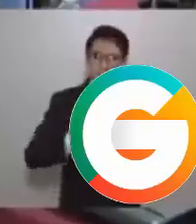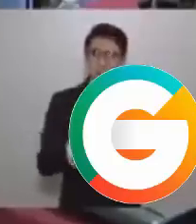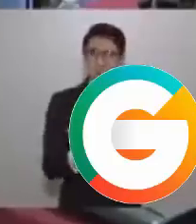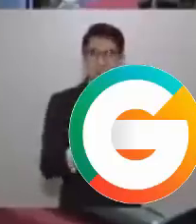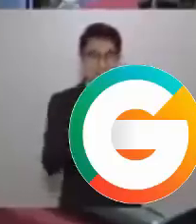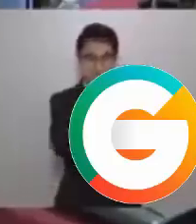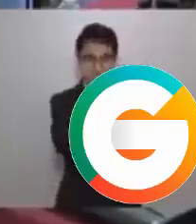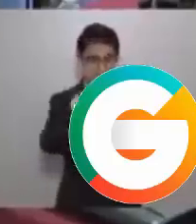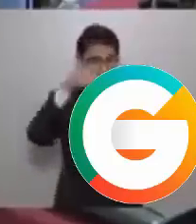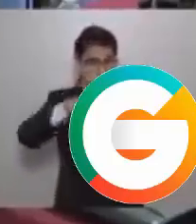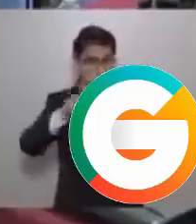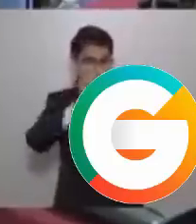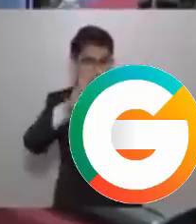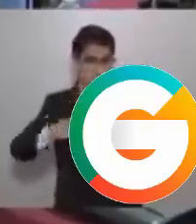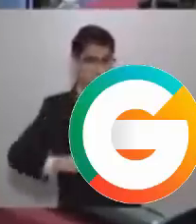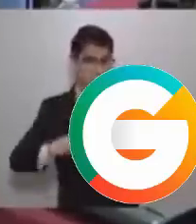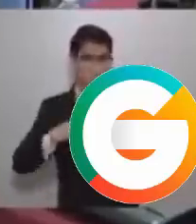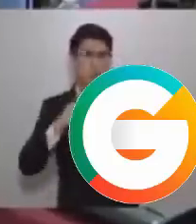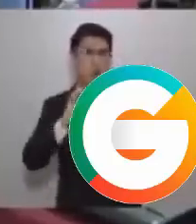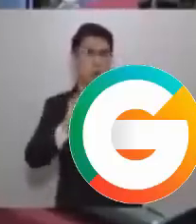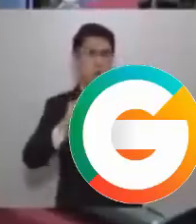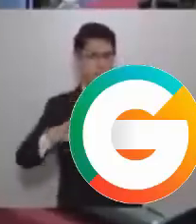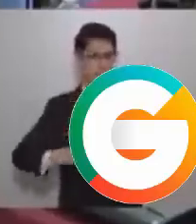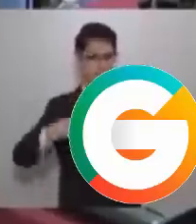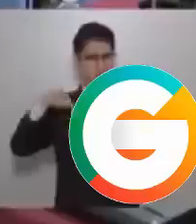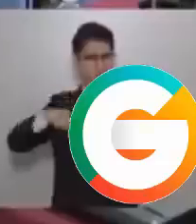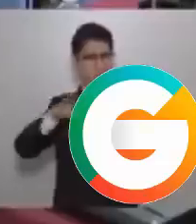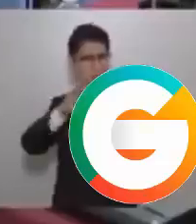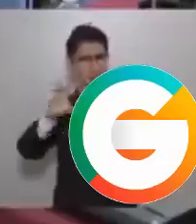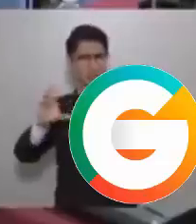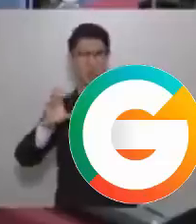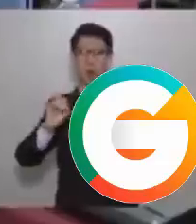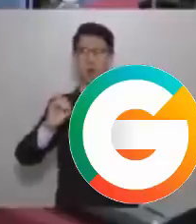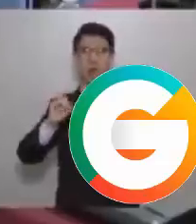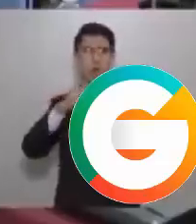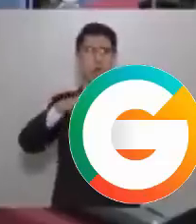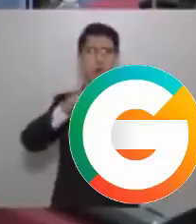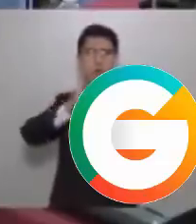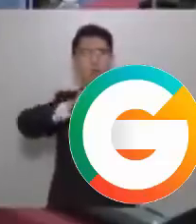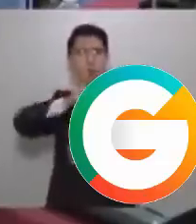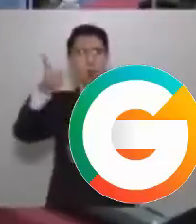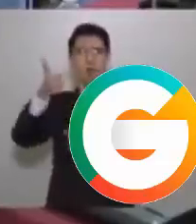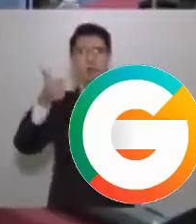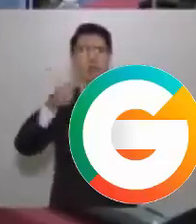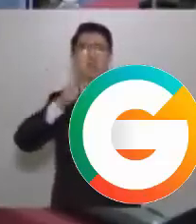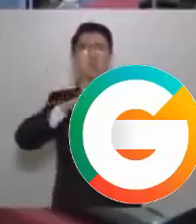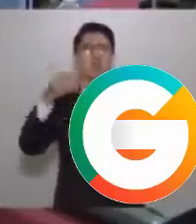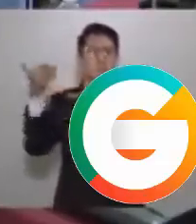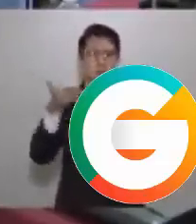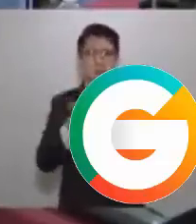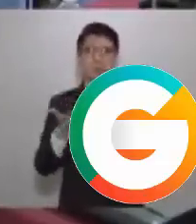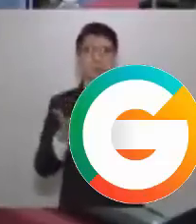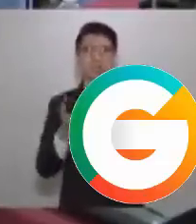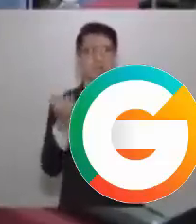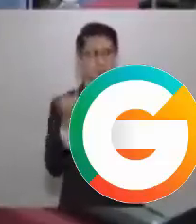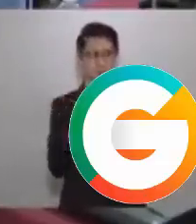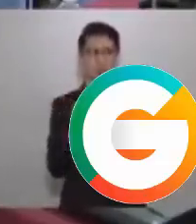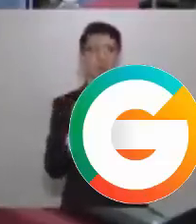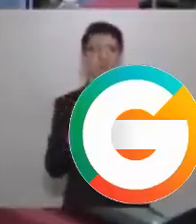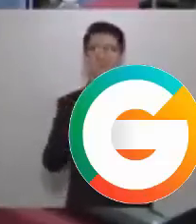llegaron ellos? ¿O cómo llegaron, mejor dicho, si fue primero la Fuerza Estatal o la Policía Municipal quienes atendieron el